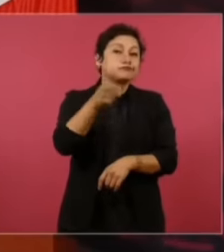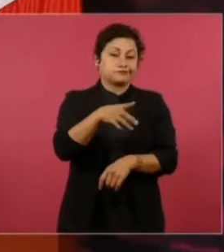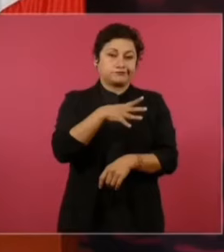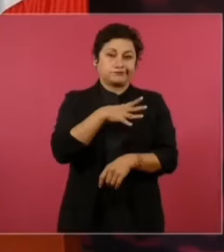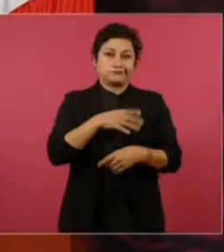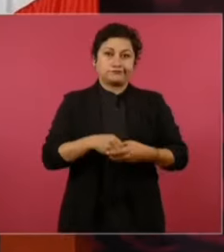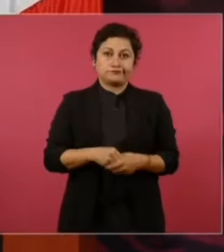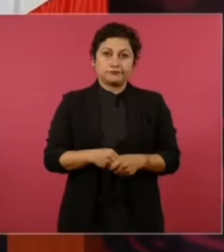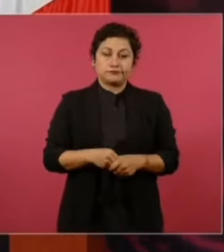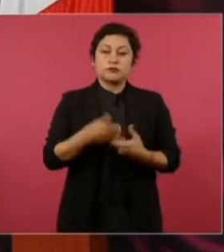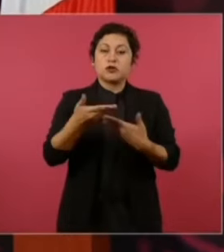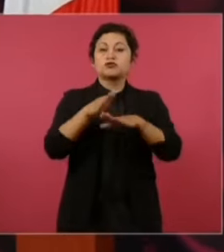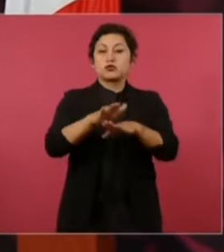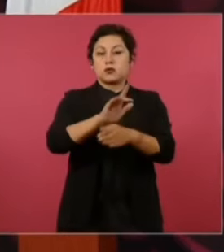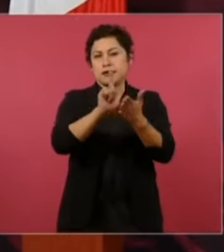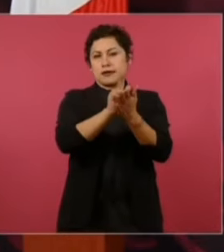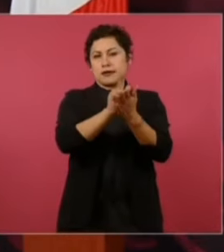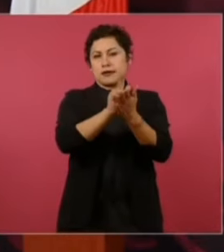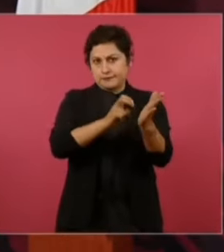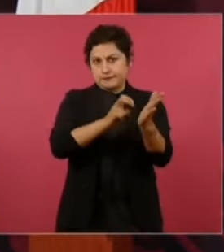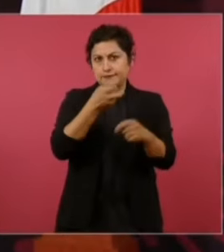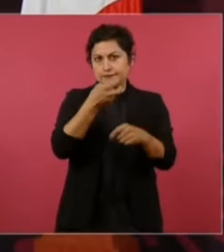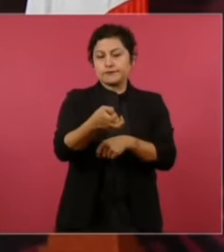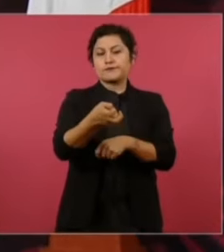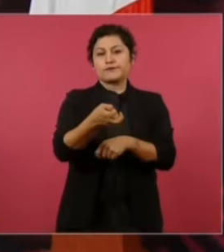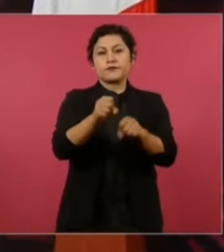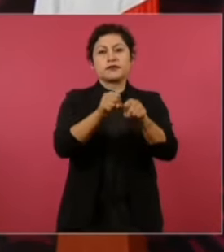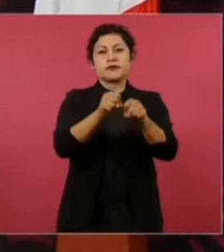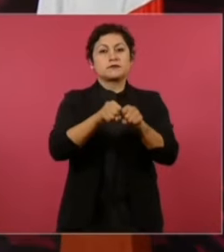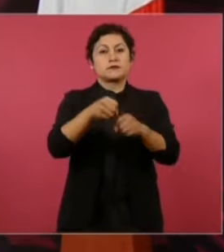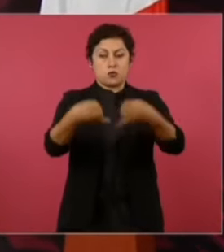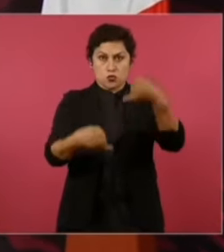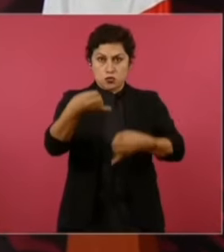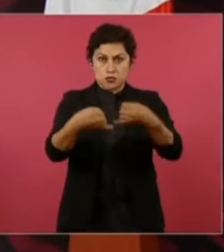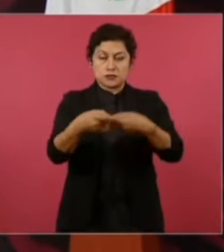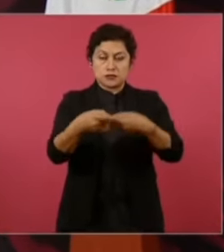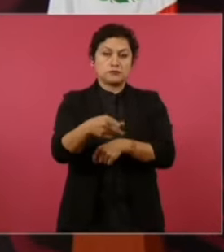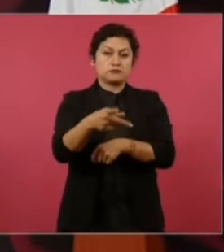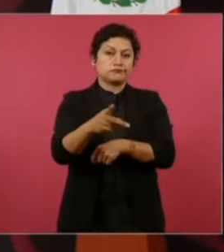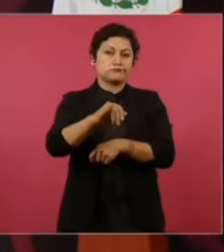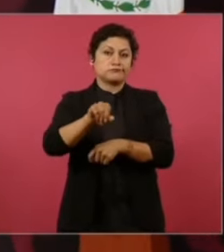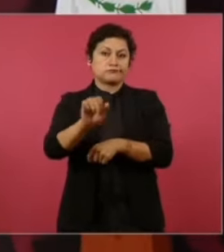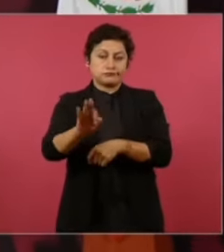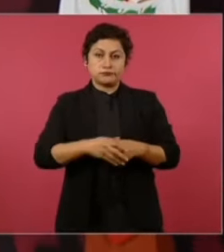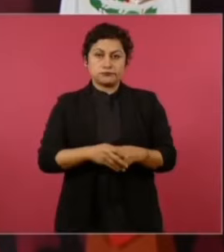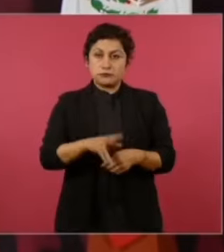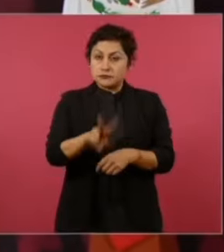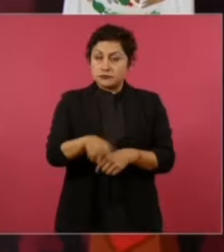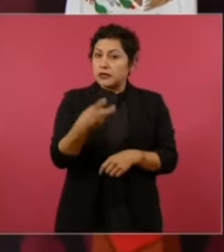reforma al Poder Judicial, que es indispensable